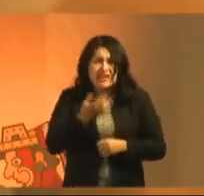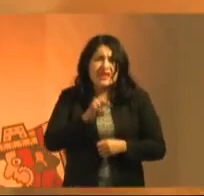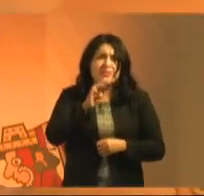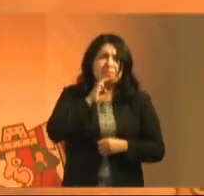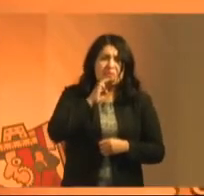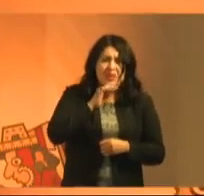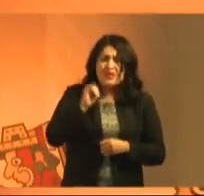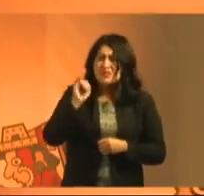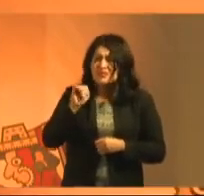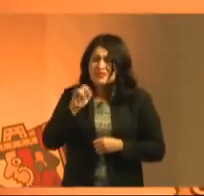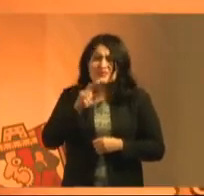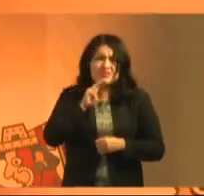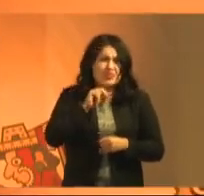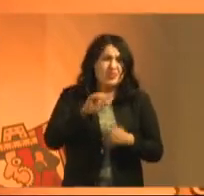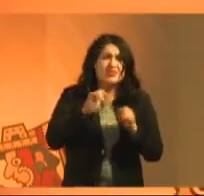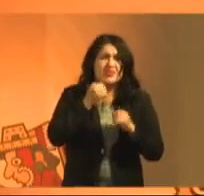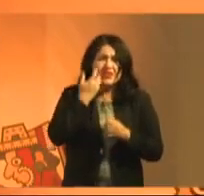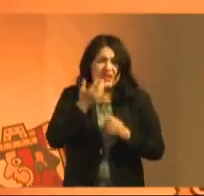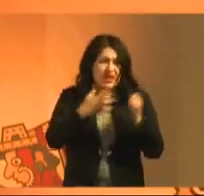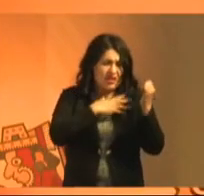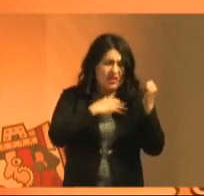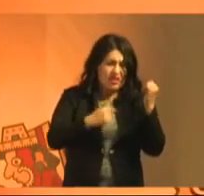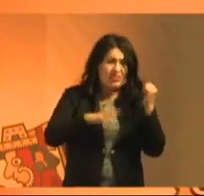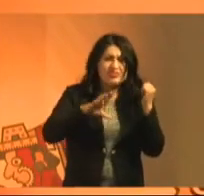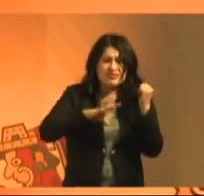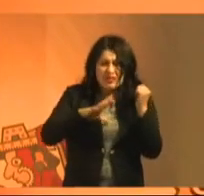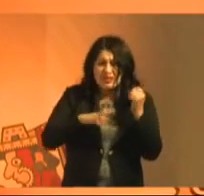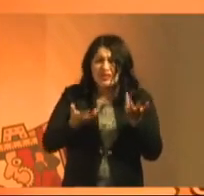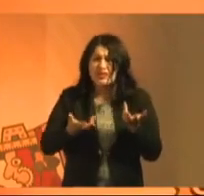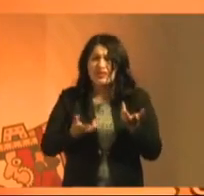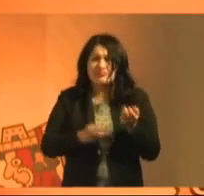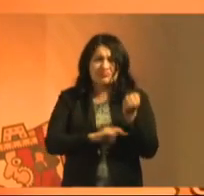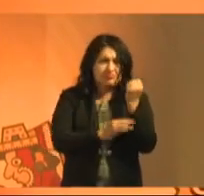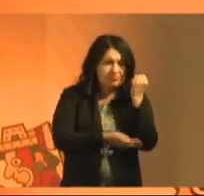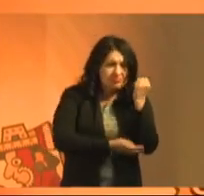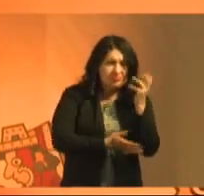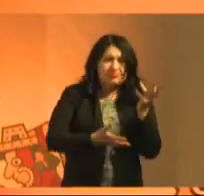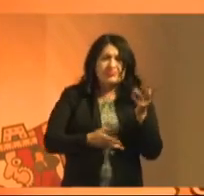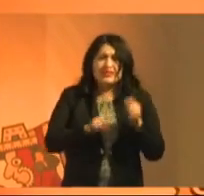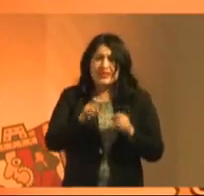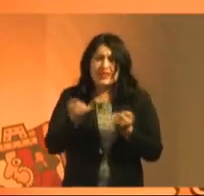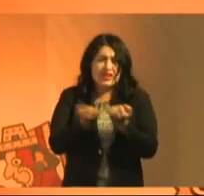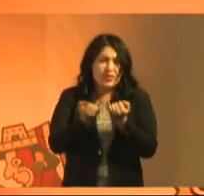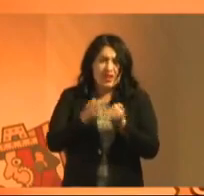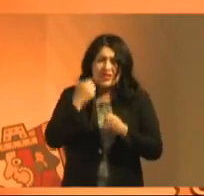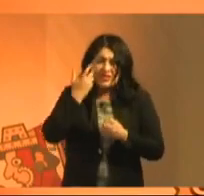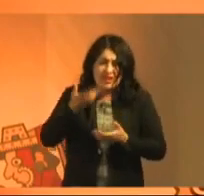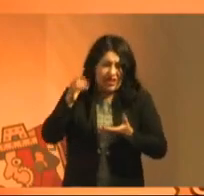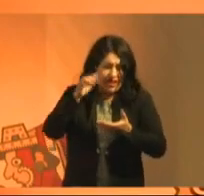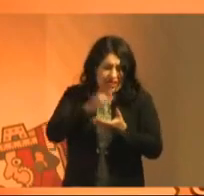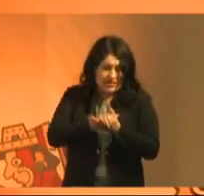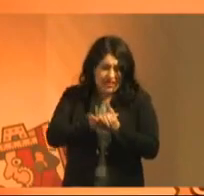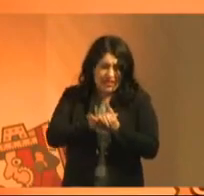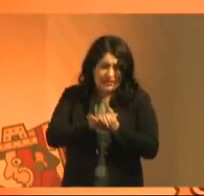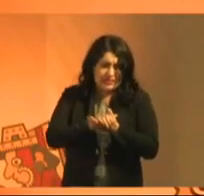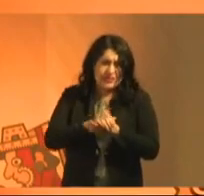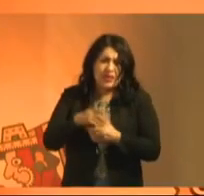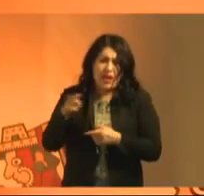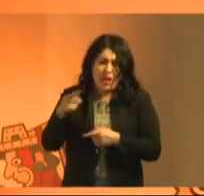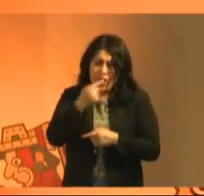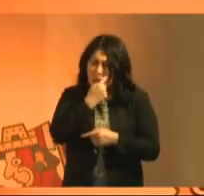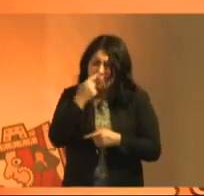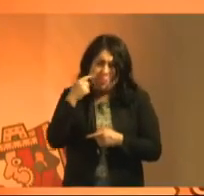no tener hijos el derecho de la mujer a mantenerse en un matrimonio si lo desea y no de manera impuesta el derecho de la mujer a